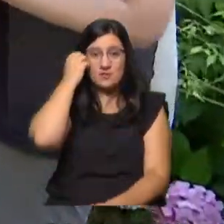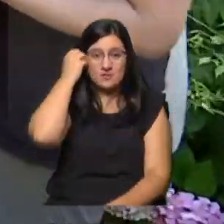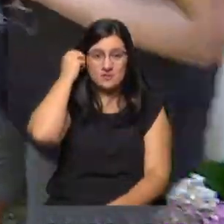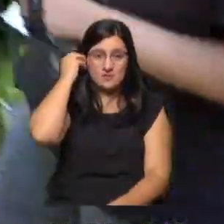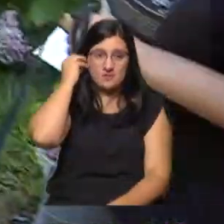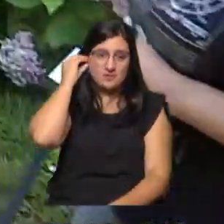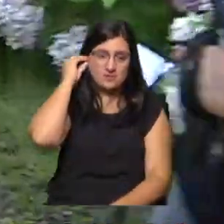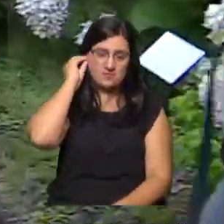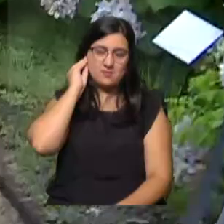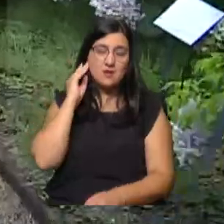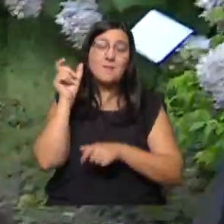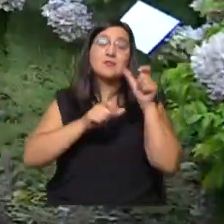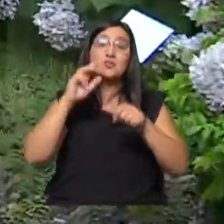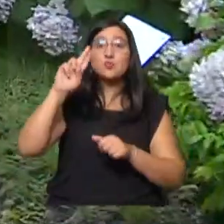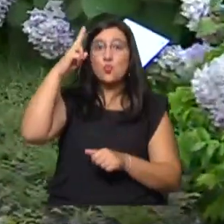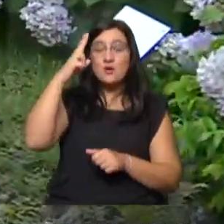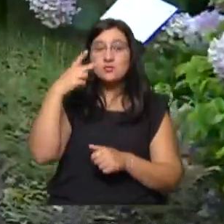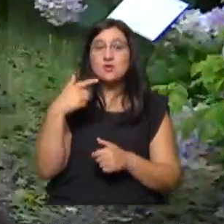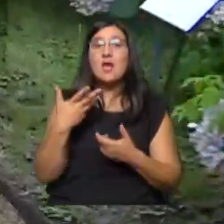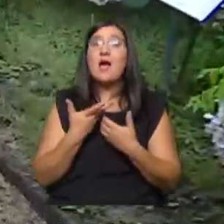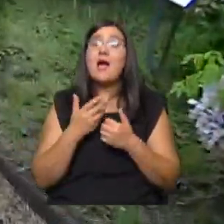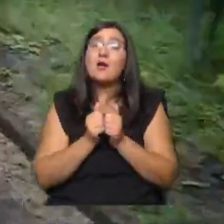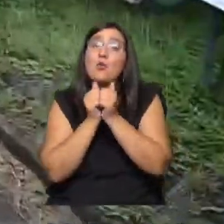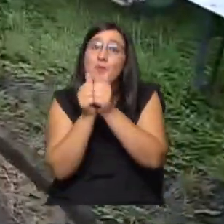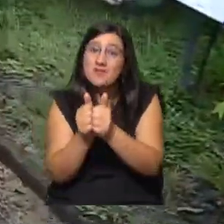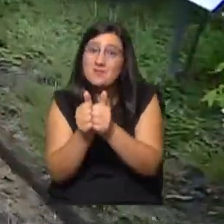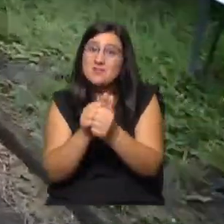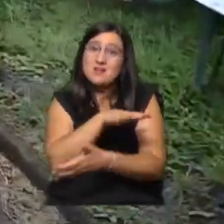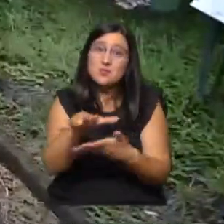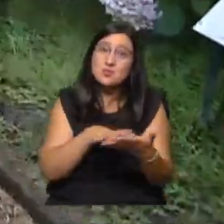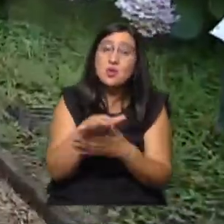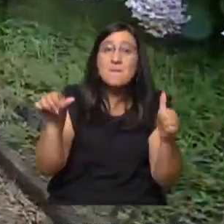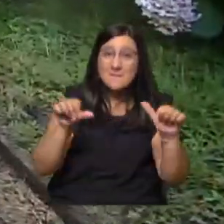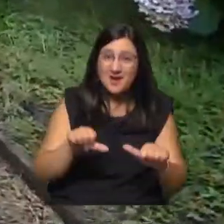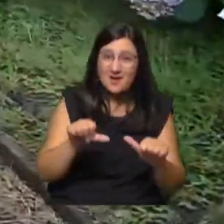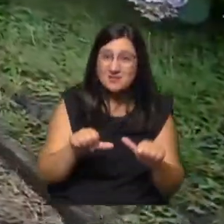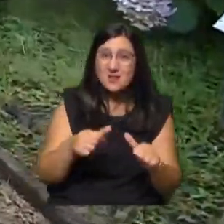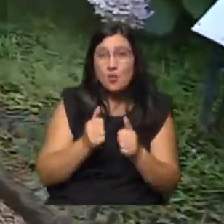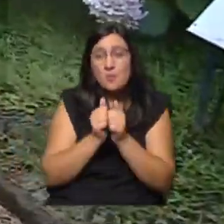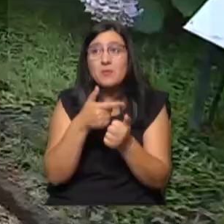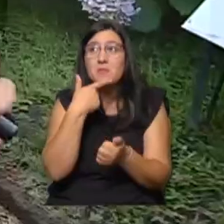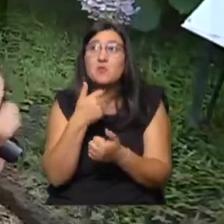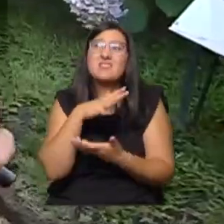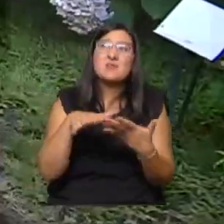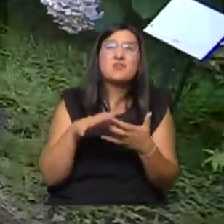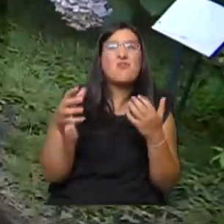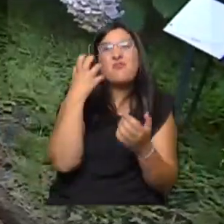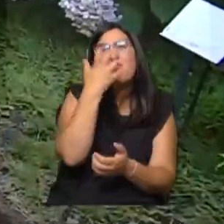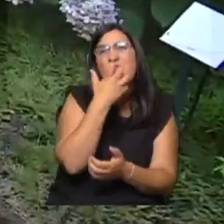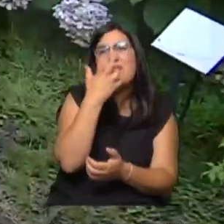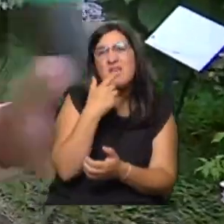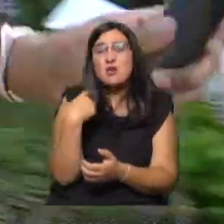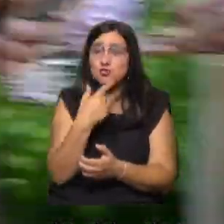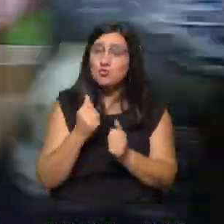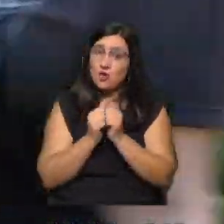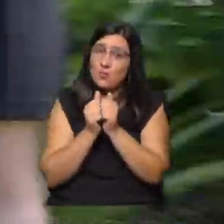consultar. ¿Los uruguayos y las uruguayas somos de estar en las malas cuando un amigo, cuando un vecino, cuando un familiar de repente pasa algo feo donde tenemos que estar? ¿Somos de